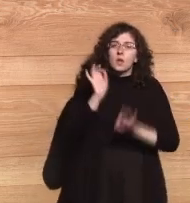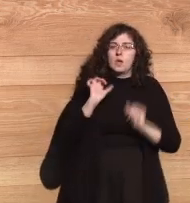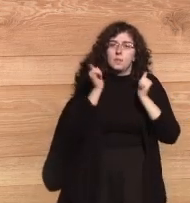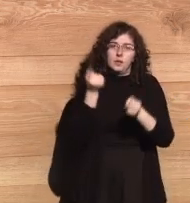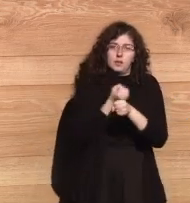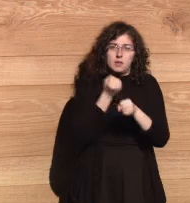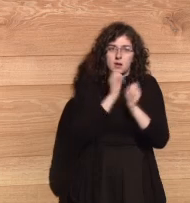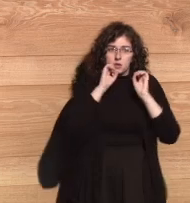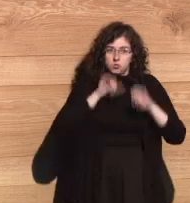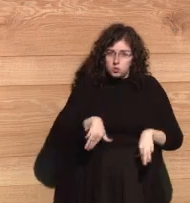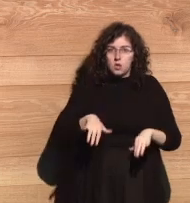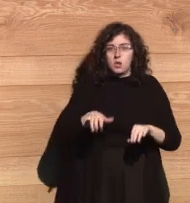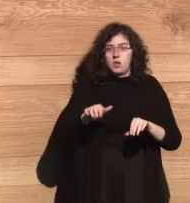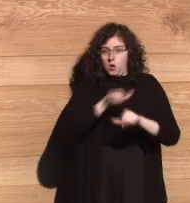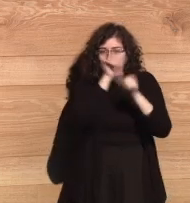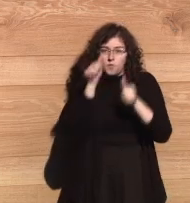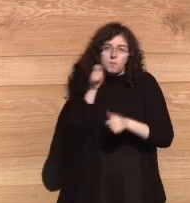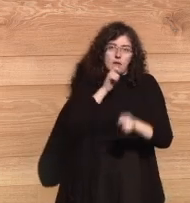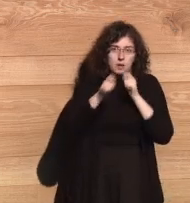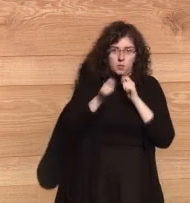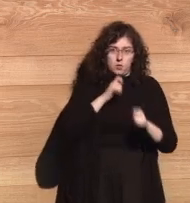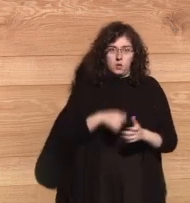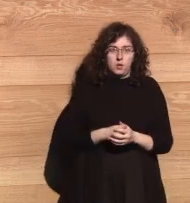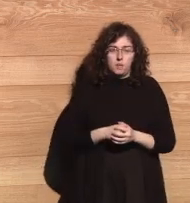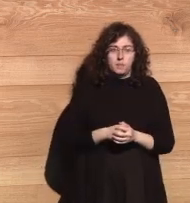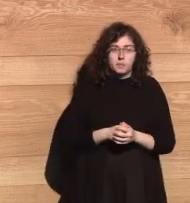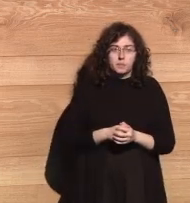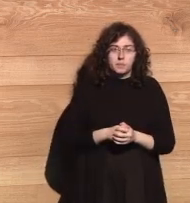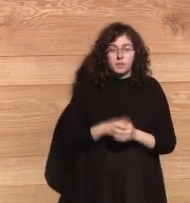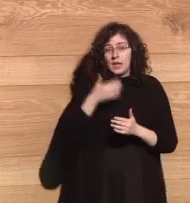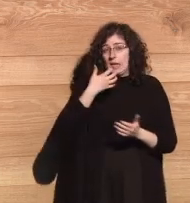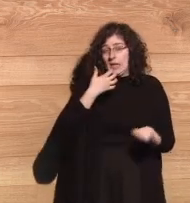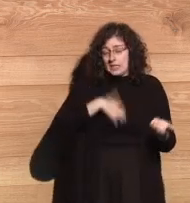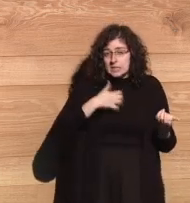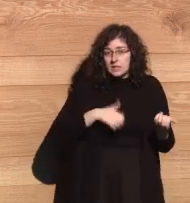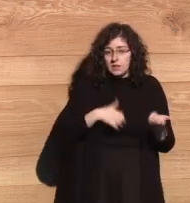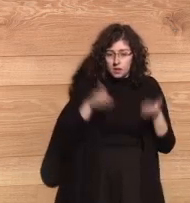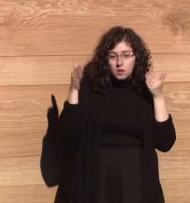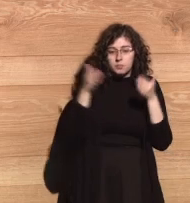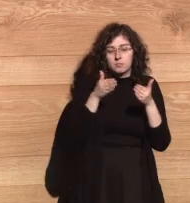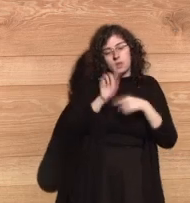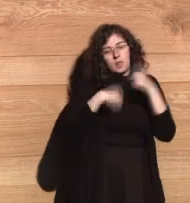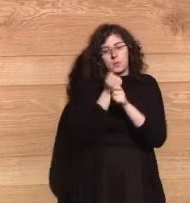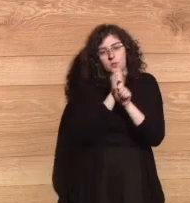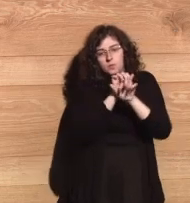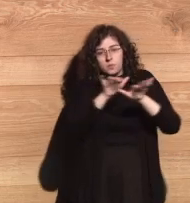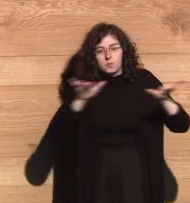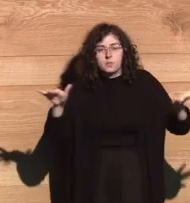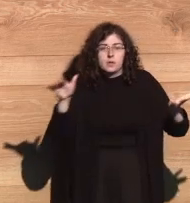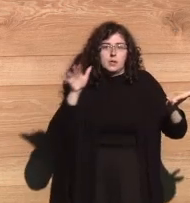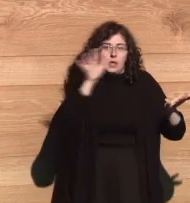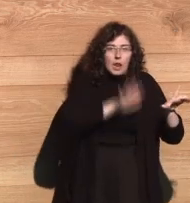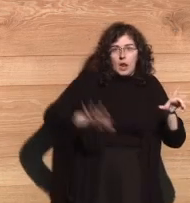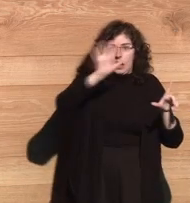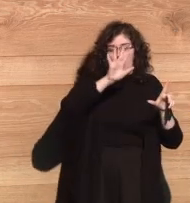esta historia en el formato de reportaje, sobre todo en la provincia de Sevilla porque es muy galguera, y luego ya la extendí al territorio nacional para